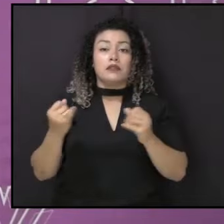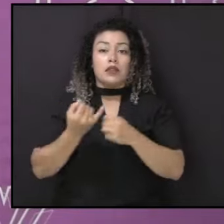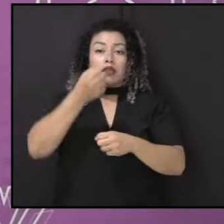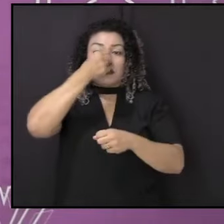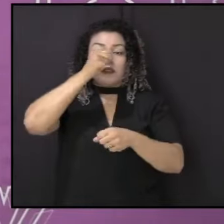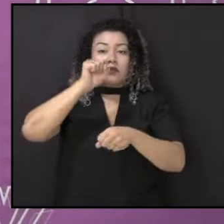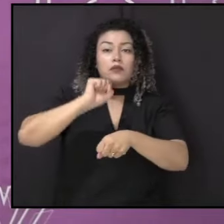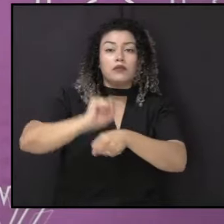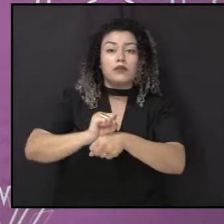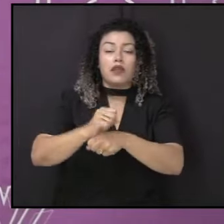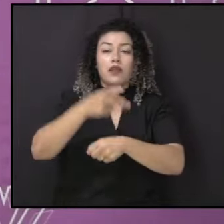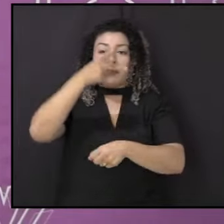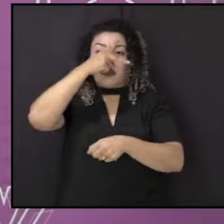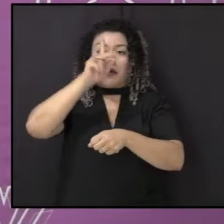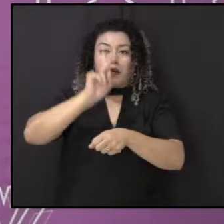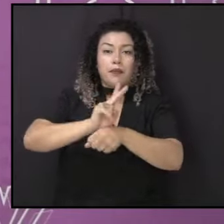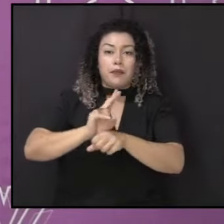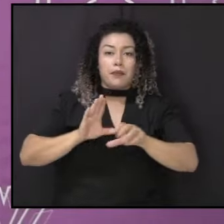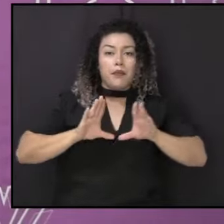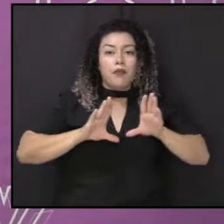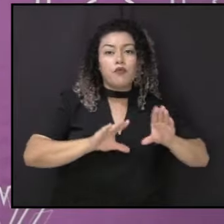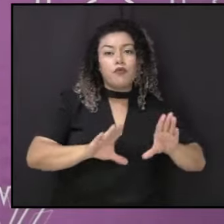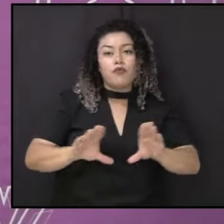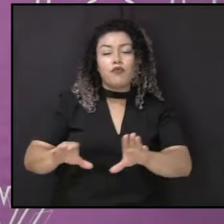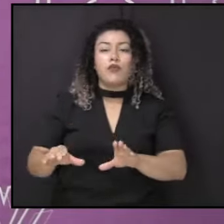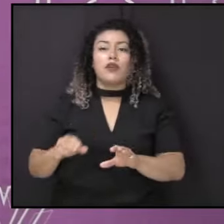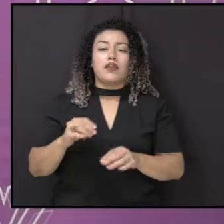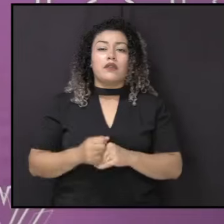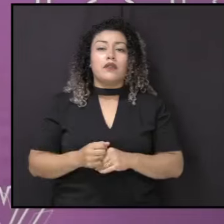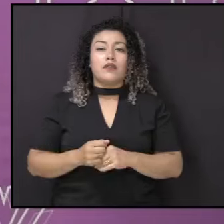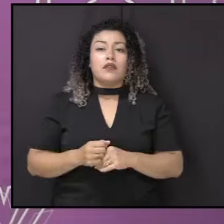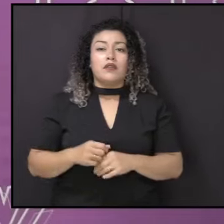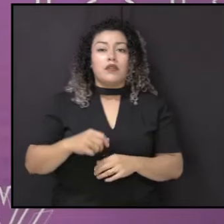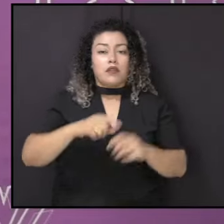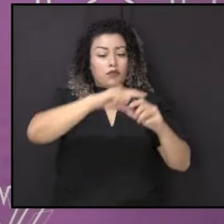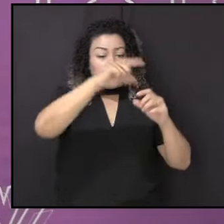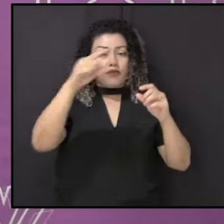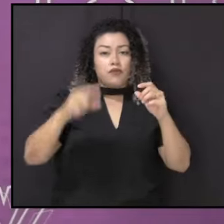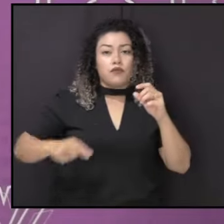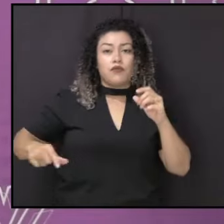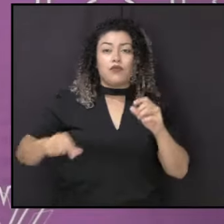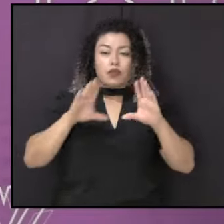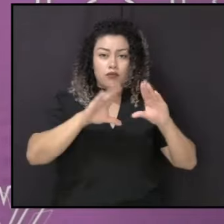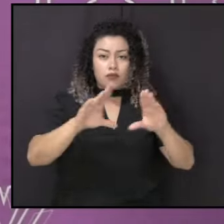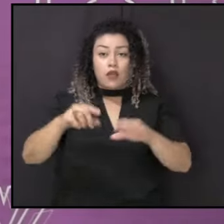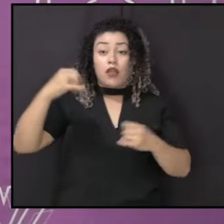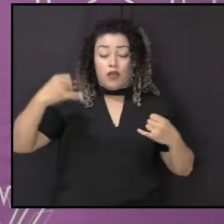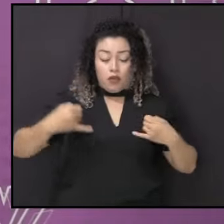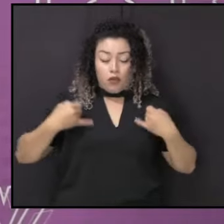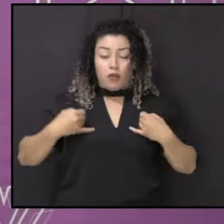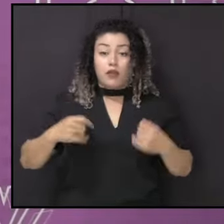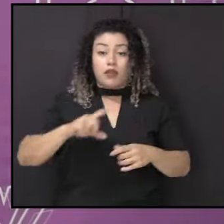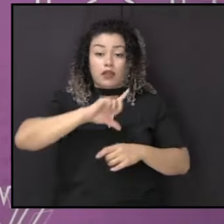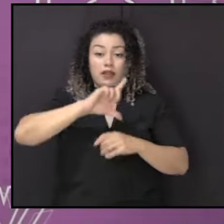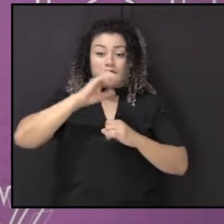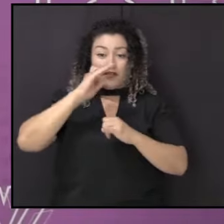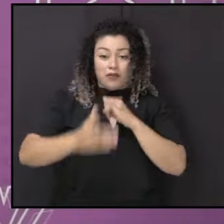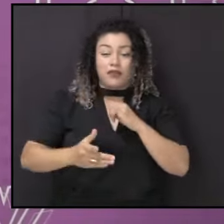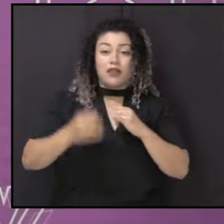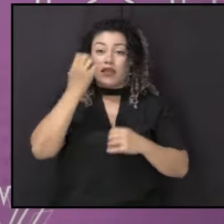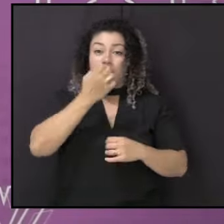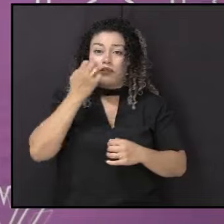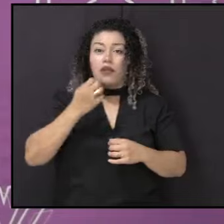y escuelas preparatorias, escuelas privadas y públicas de todo el distrito. ¿Para qué? Para que los jóvenes, después de acabar las clases, puedan